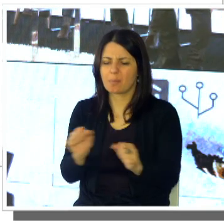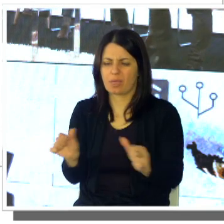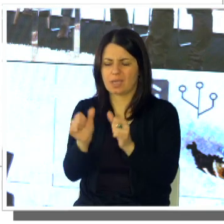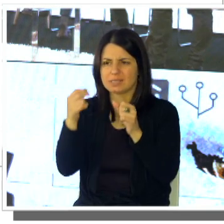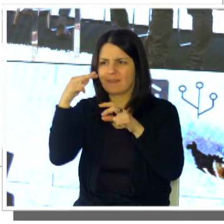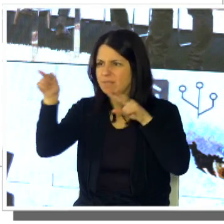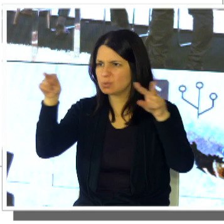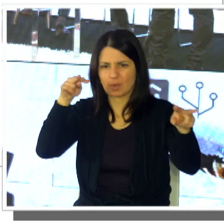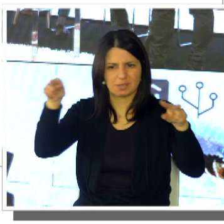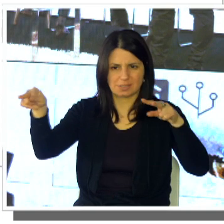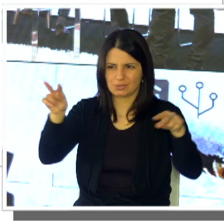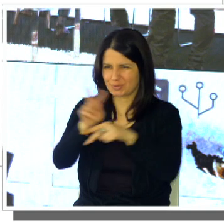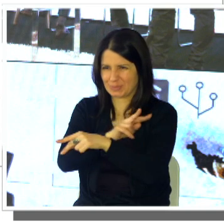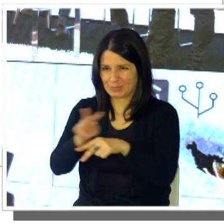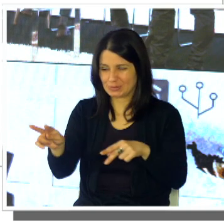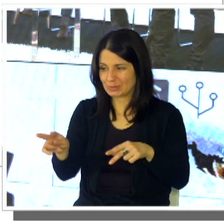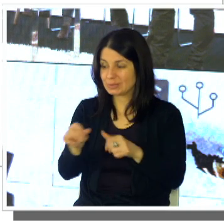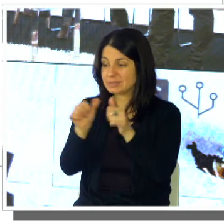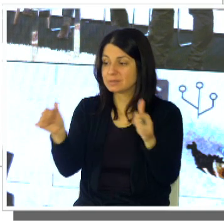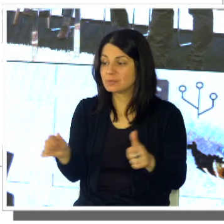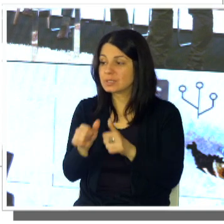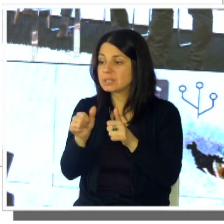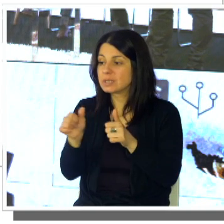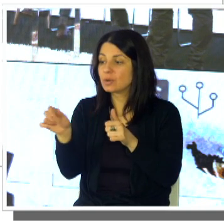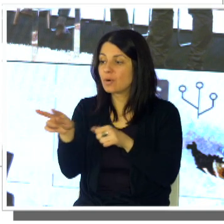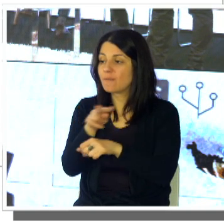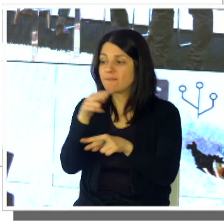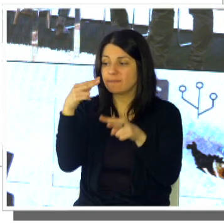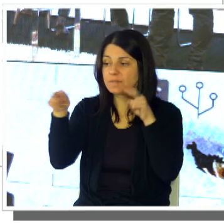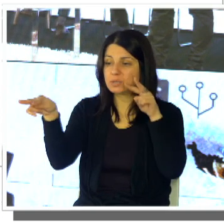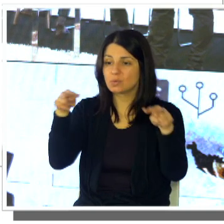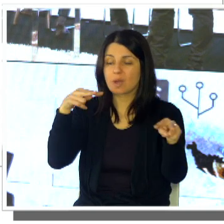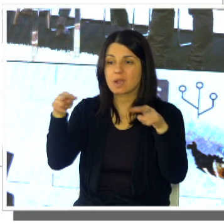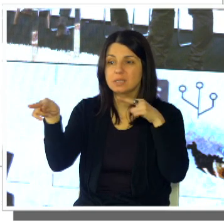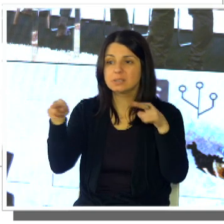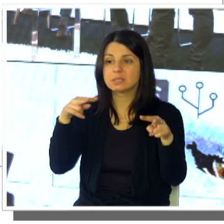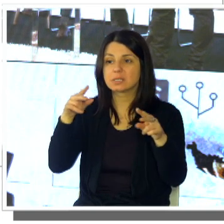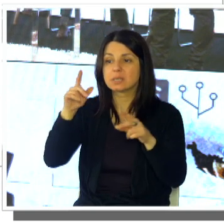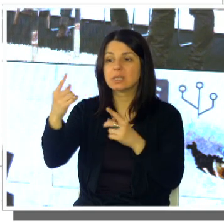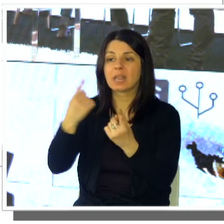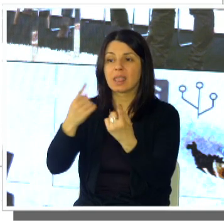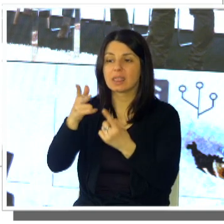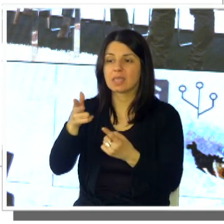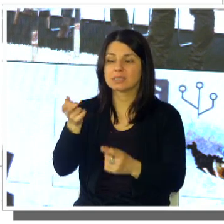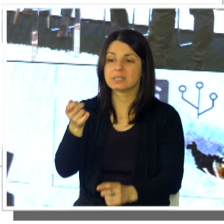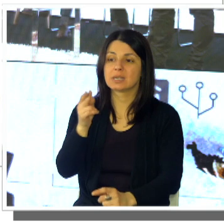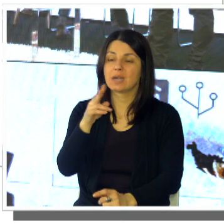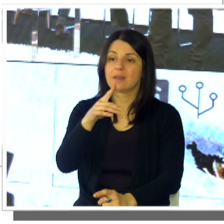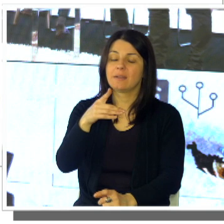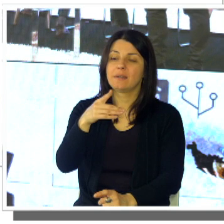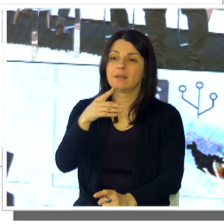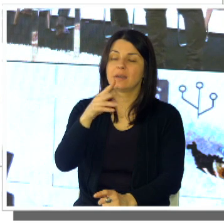Bueno, estamos haciendo las visualizaciones con clientes JavaScript, nos apoyamos